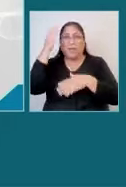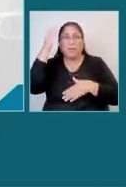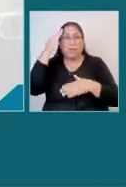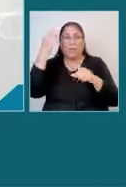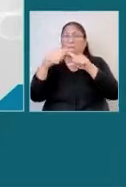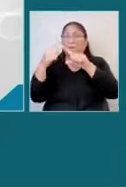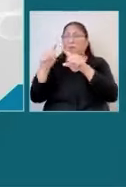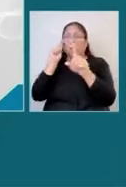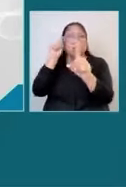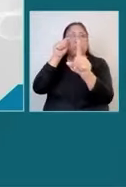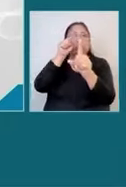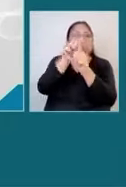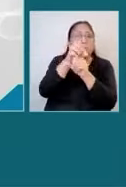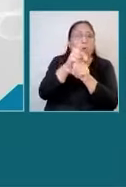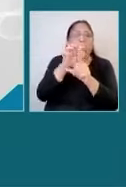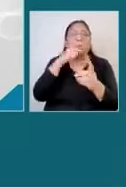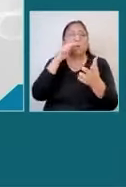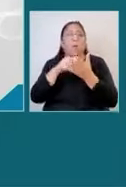de desafíos, ¿no?